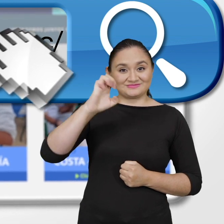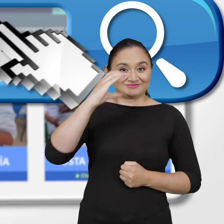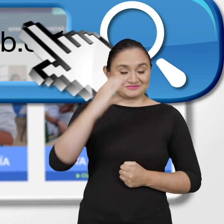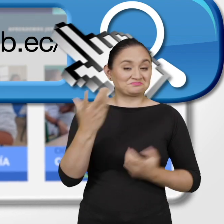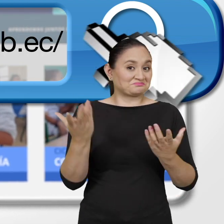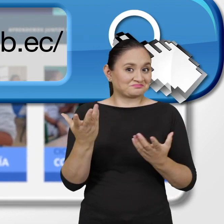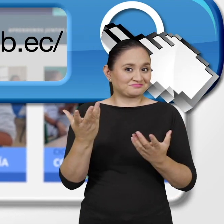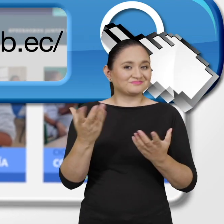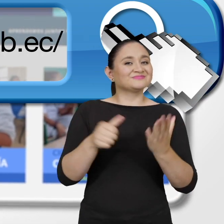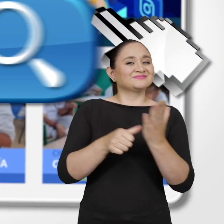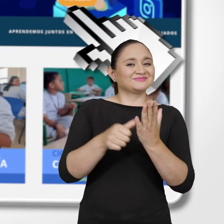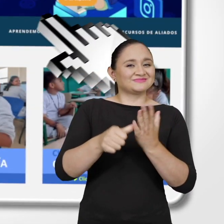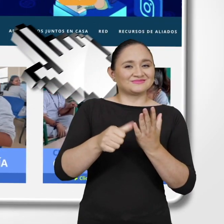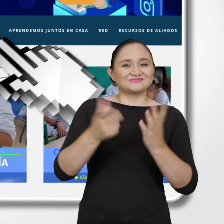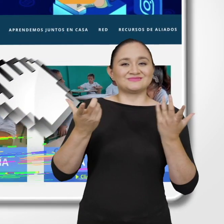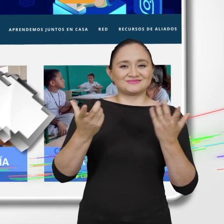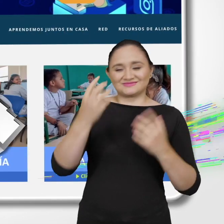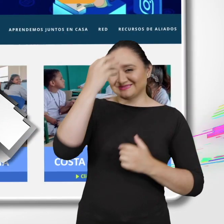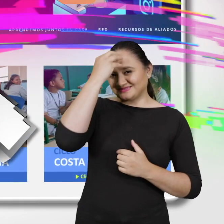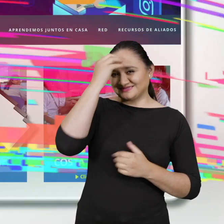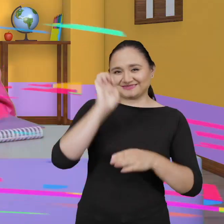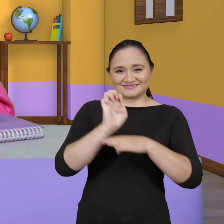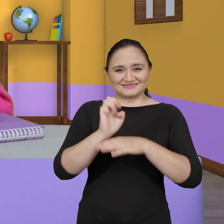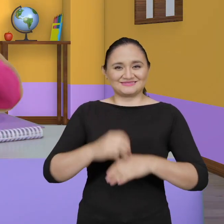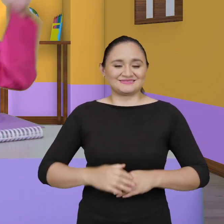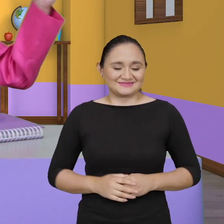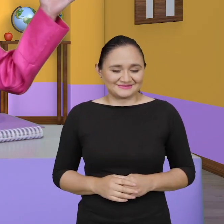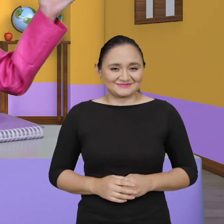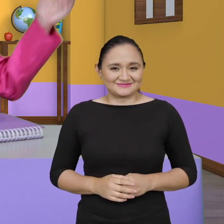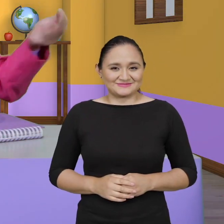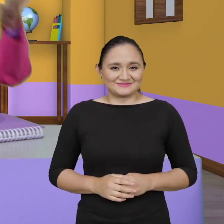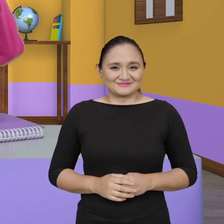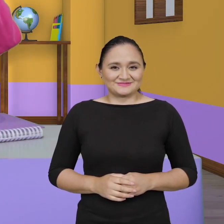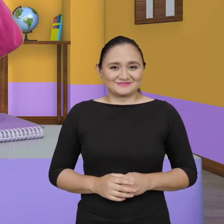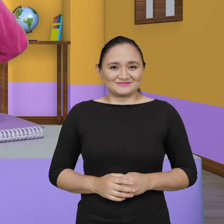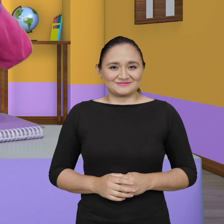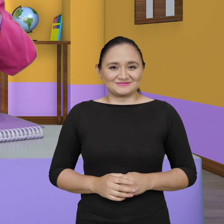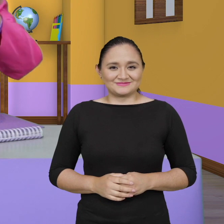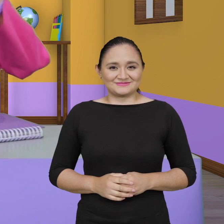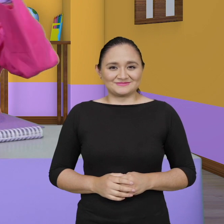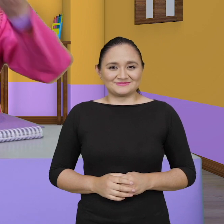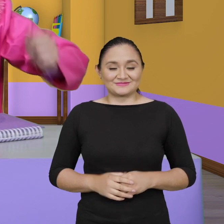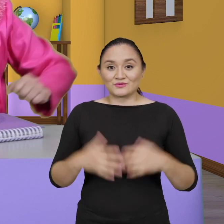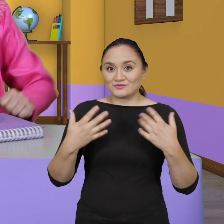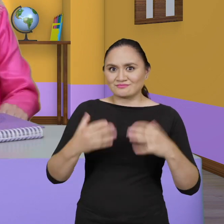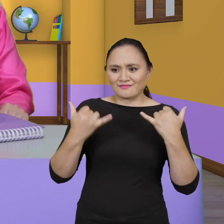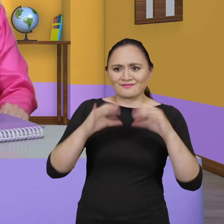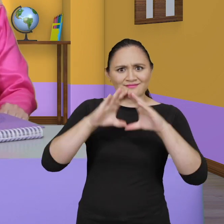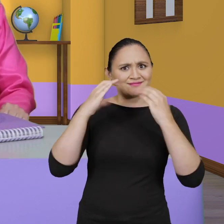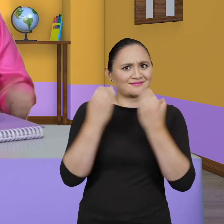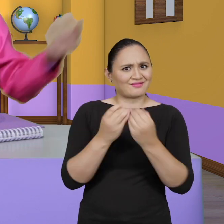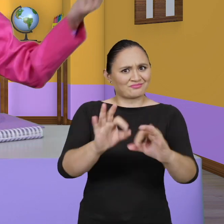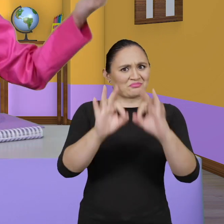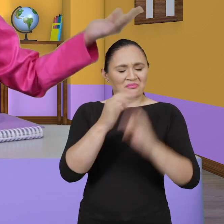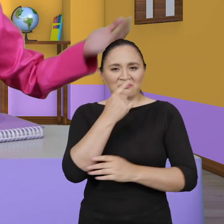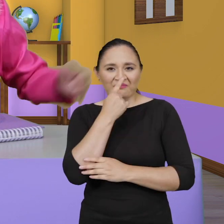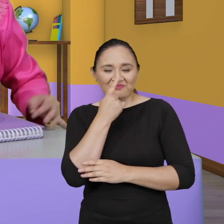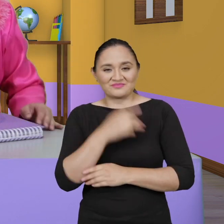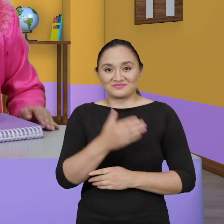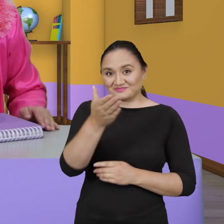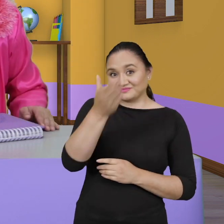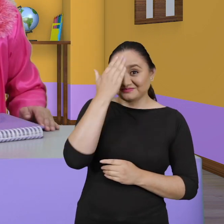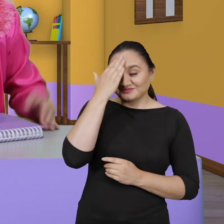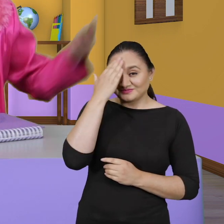recursos2.educacion.gov.es del Ministerio de Educación del Ecuador. Ya está. ¡Qué útil fue la clase de hoy!